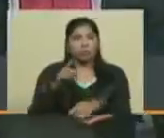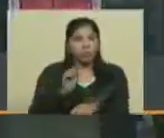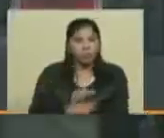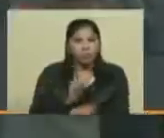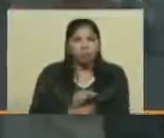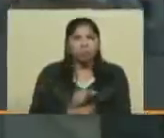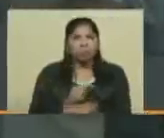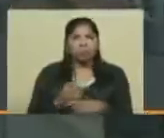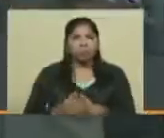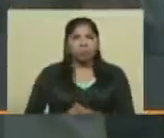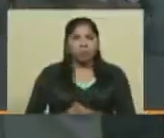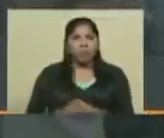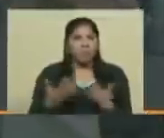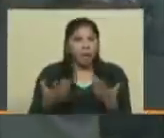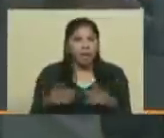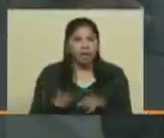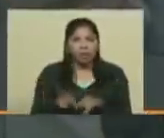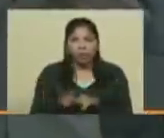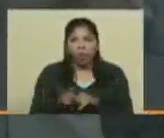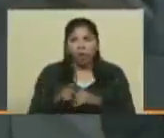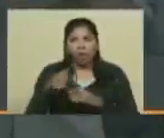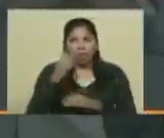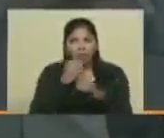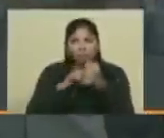dar por la redención de la patria.